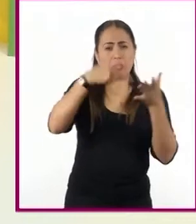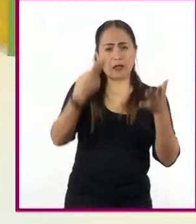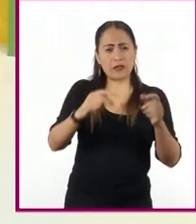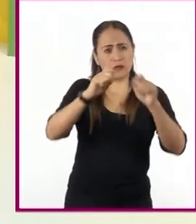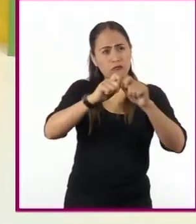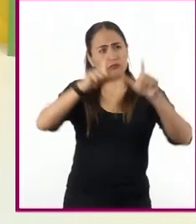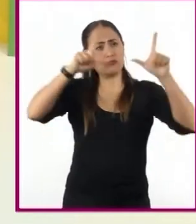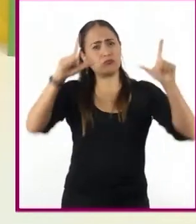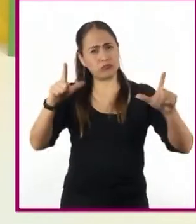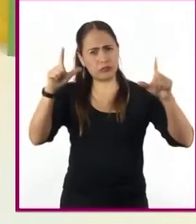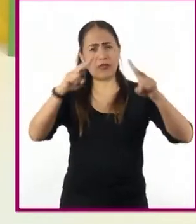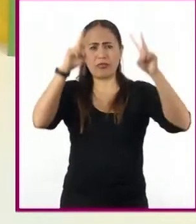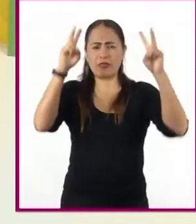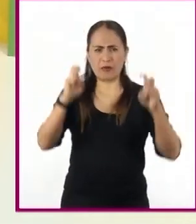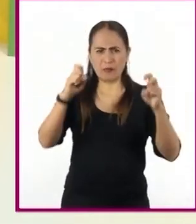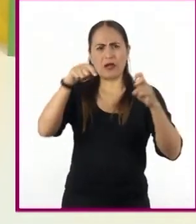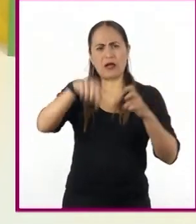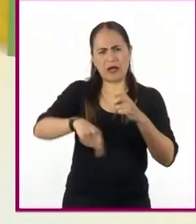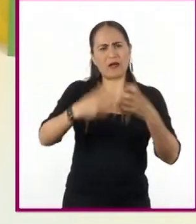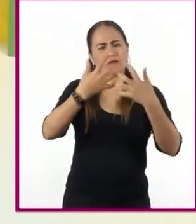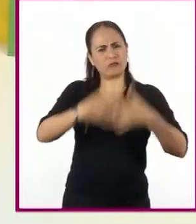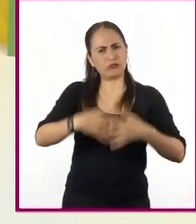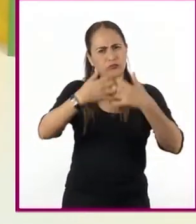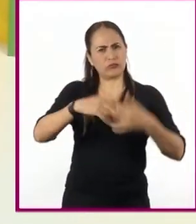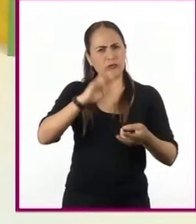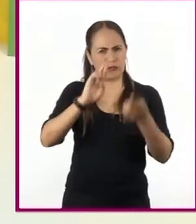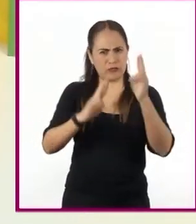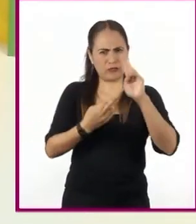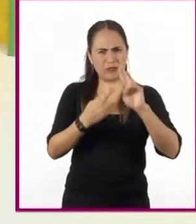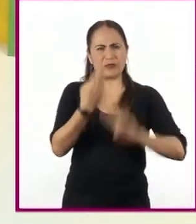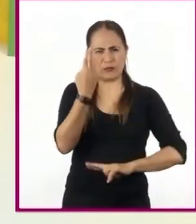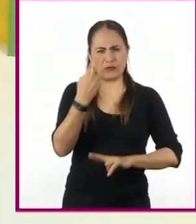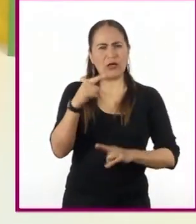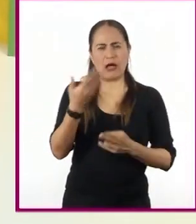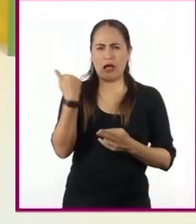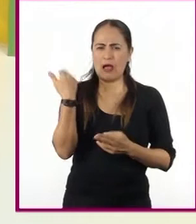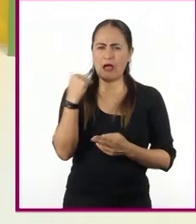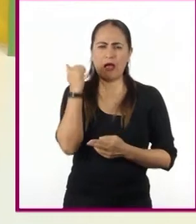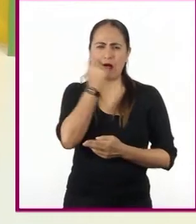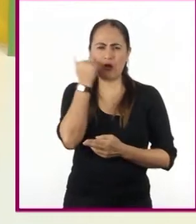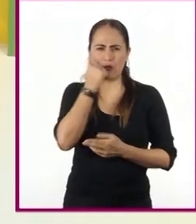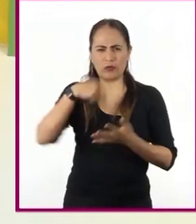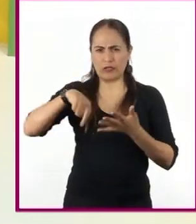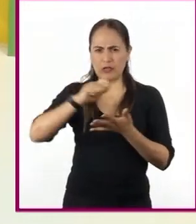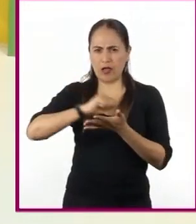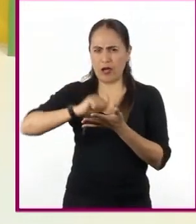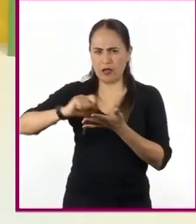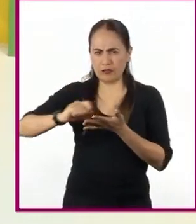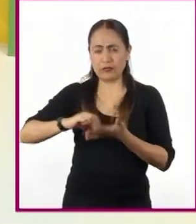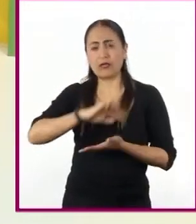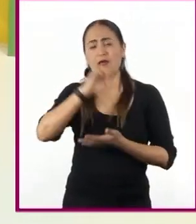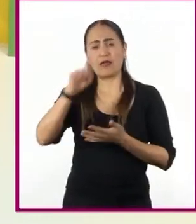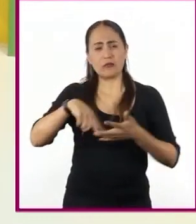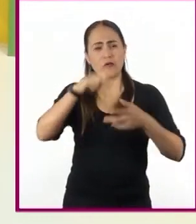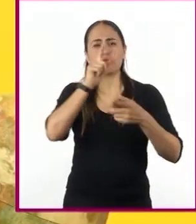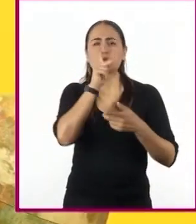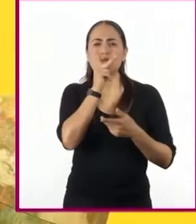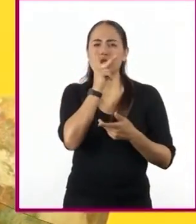sobre la revolución industrial que elaboró una estudiante recientemente. Y al final vamos a resolver un crucigrama.